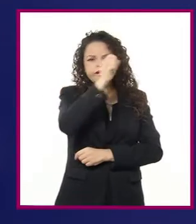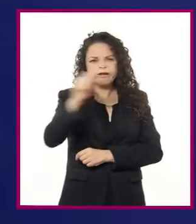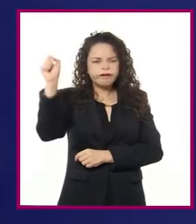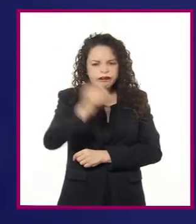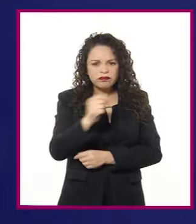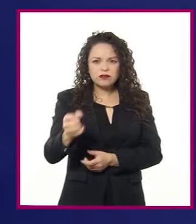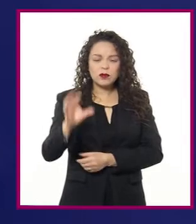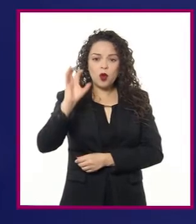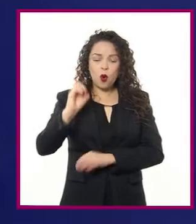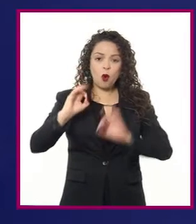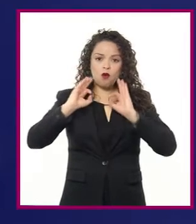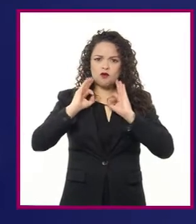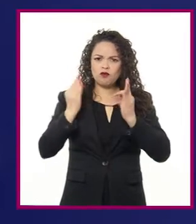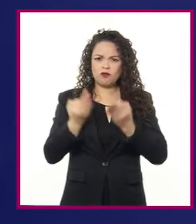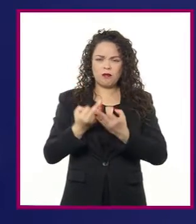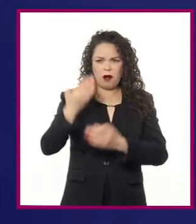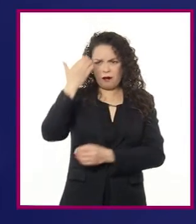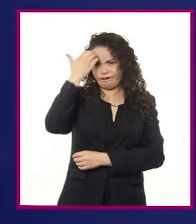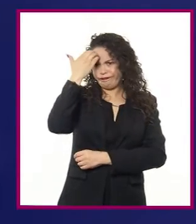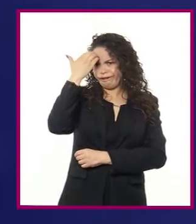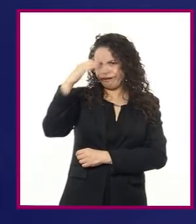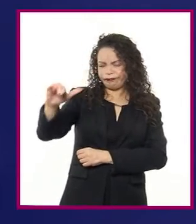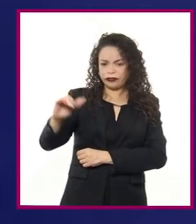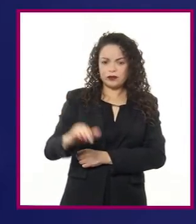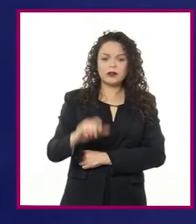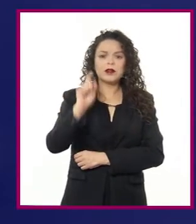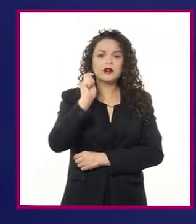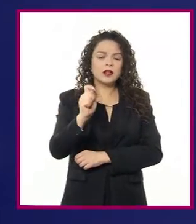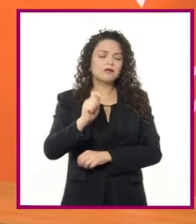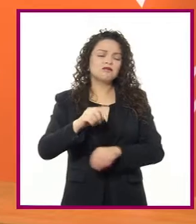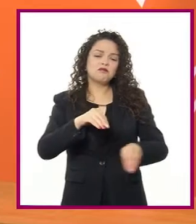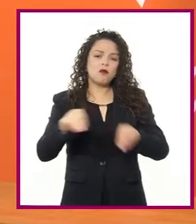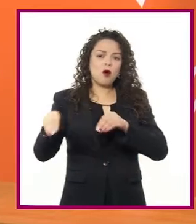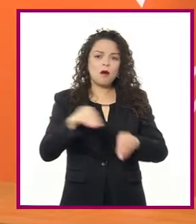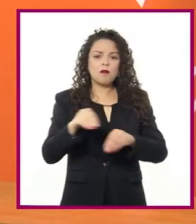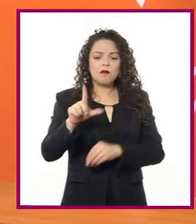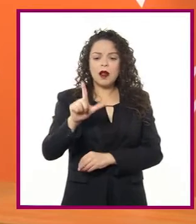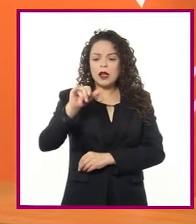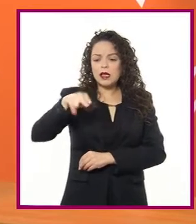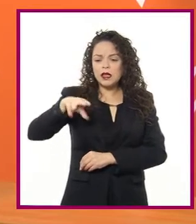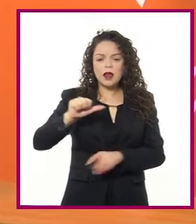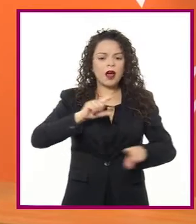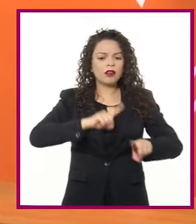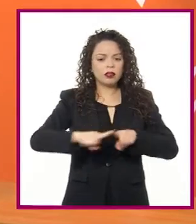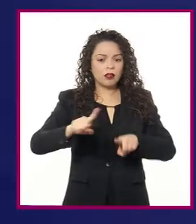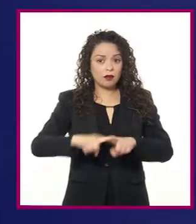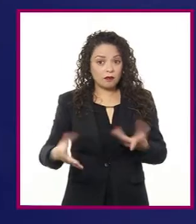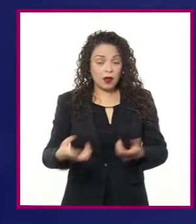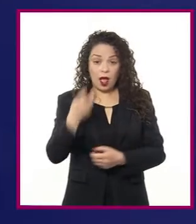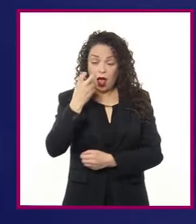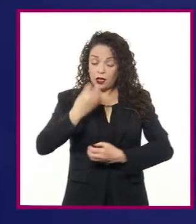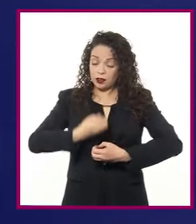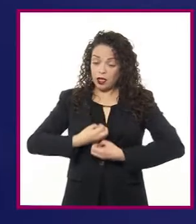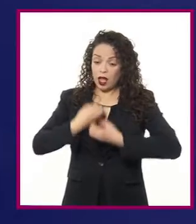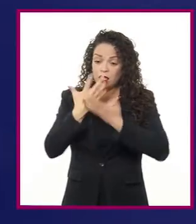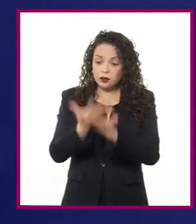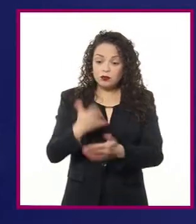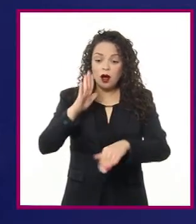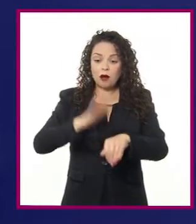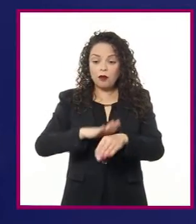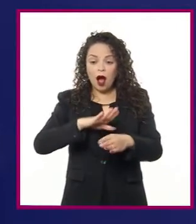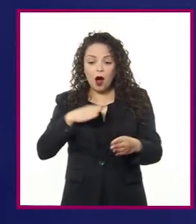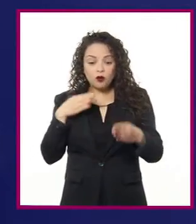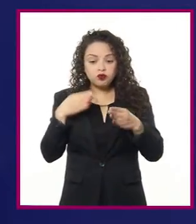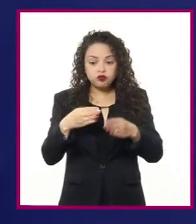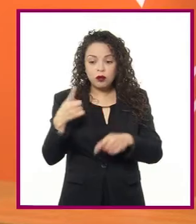formas irreconocibles, líneas de movimiento, etc. Sirven para expresar o dar mayor énfasis a lo que ocurre